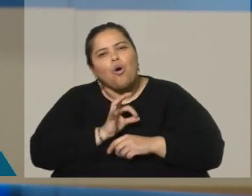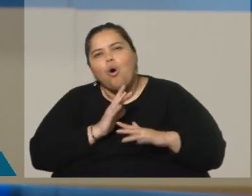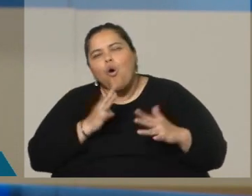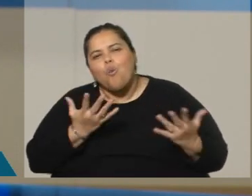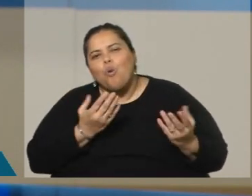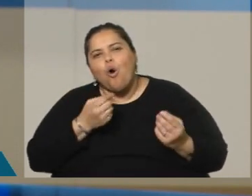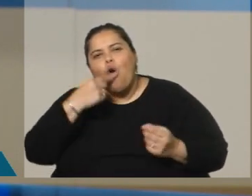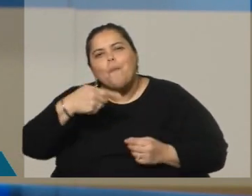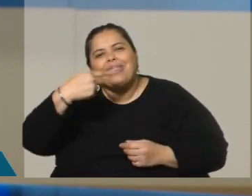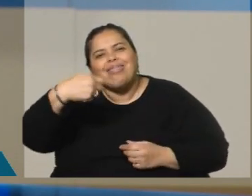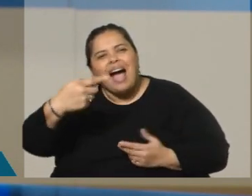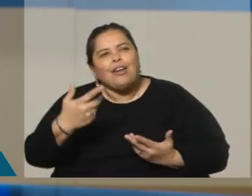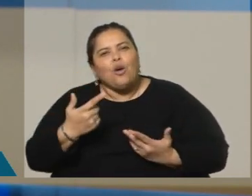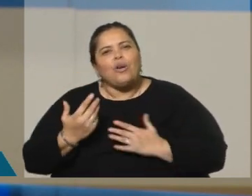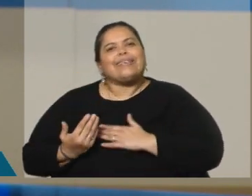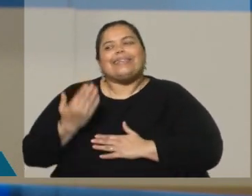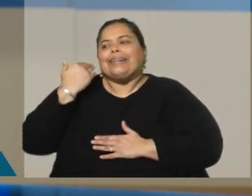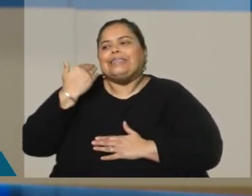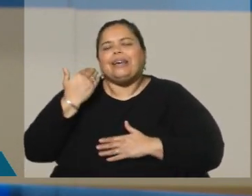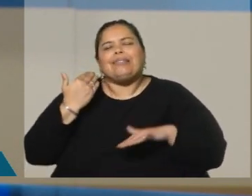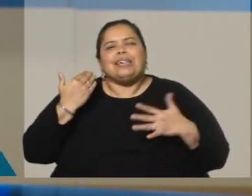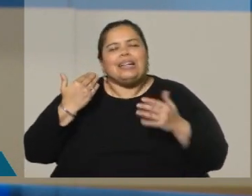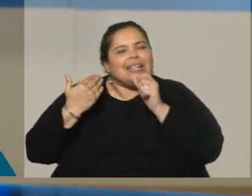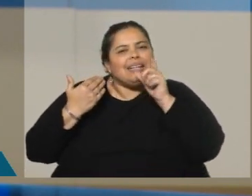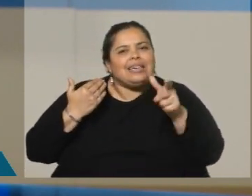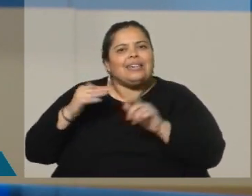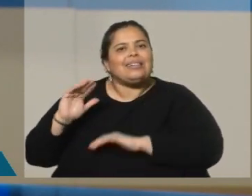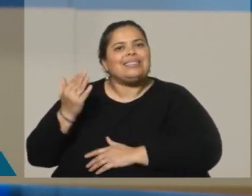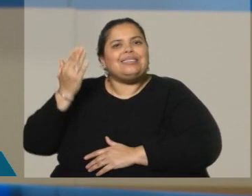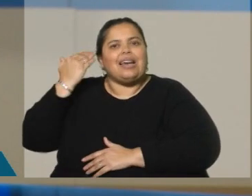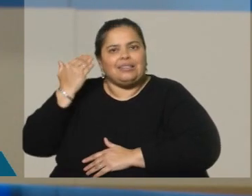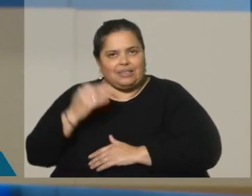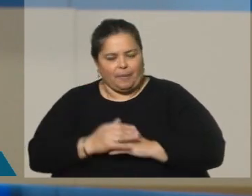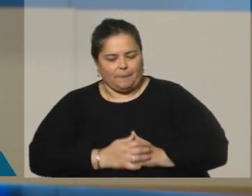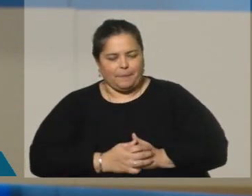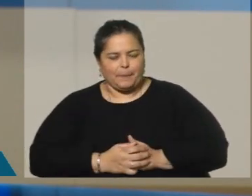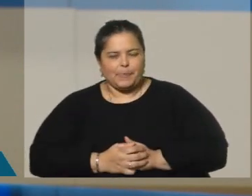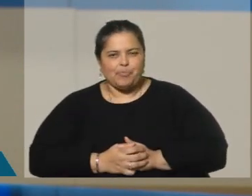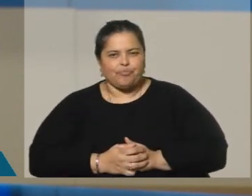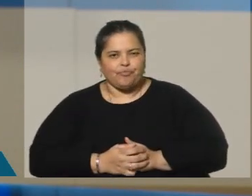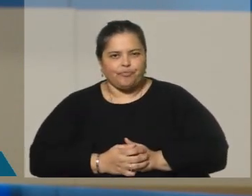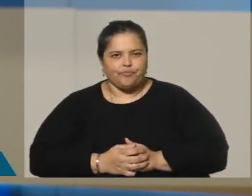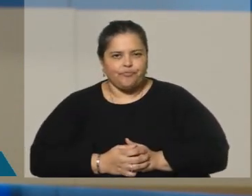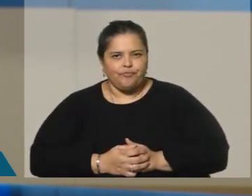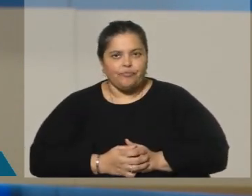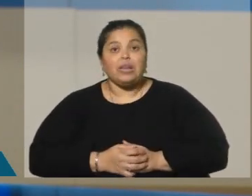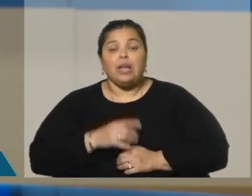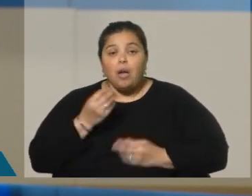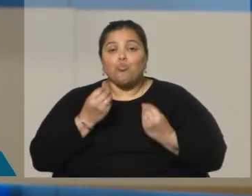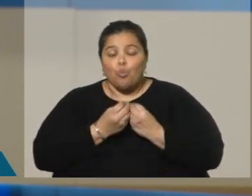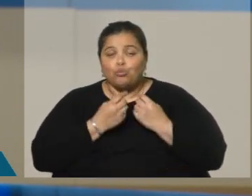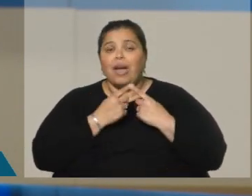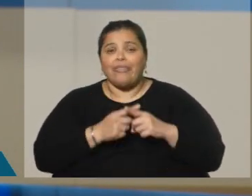los comentaristas o de los cronistas que oficio del historiador llevo mucha